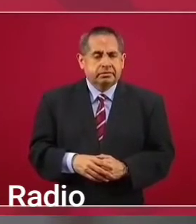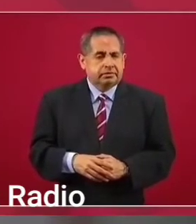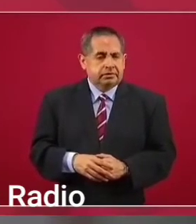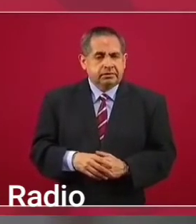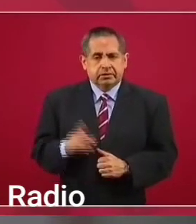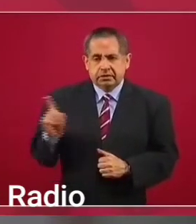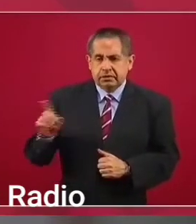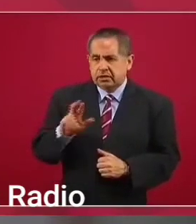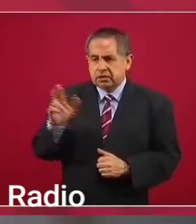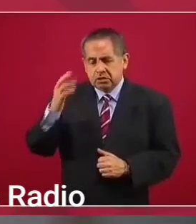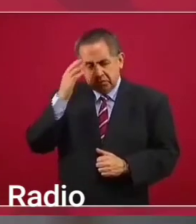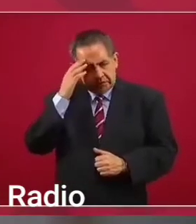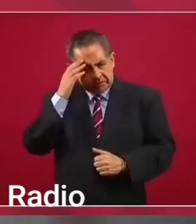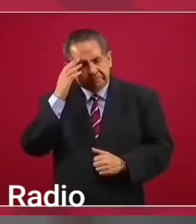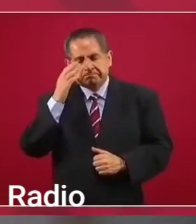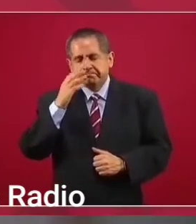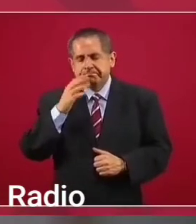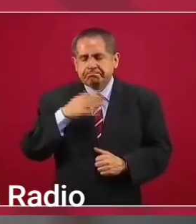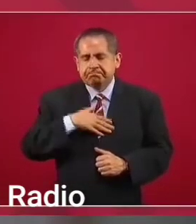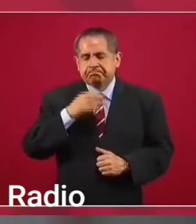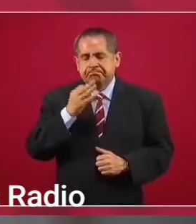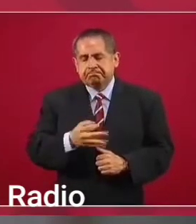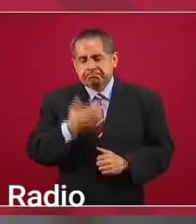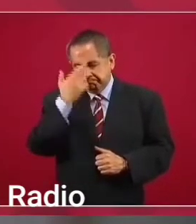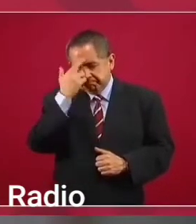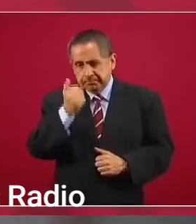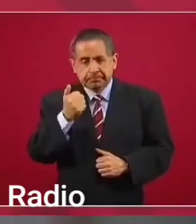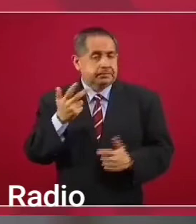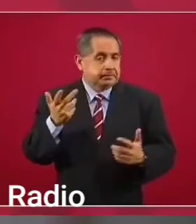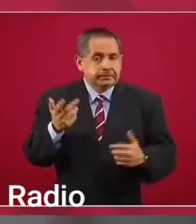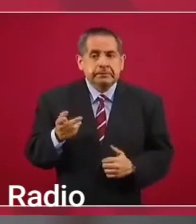reconociendo, aceptando de que